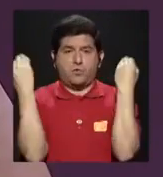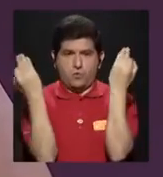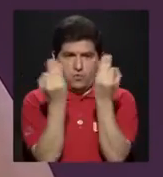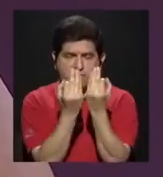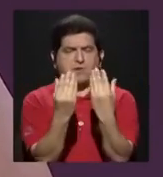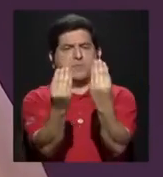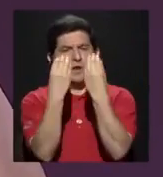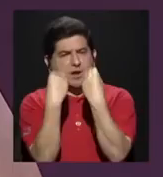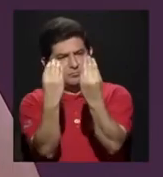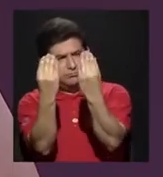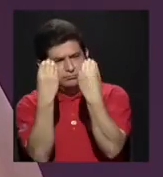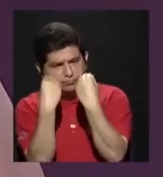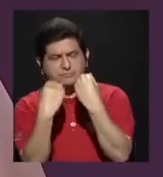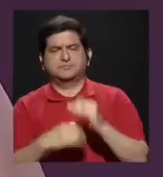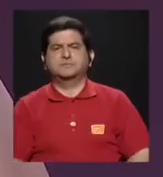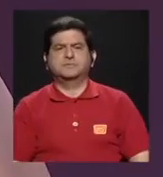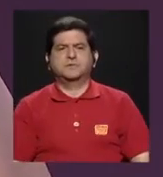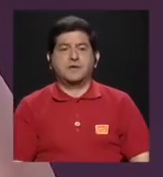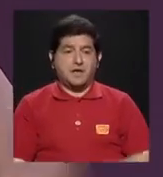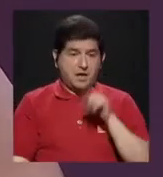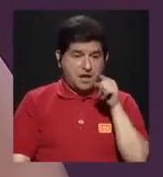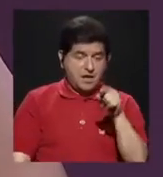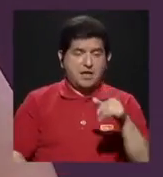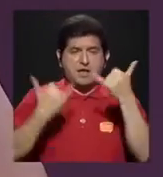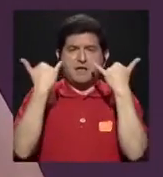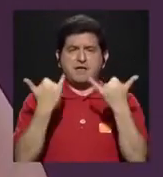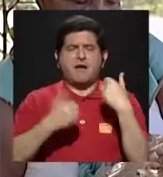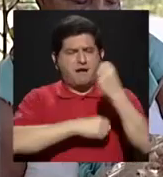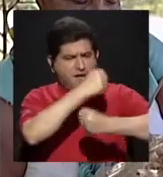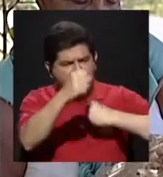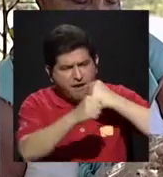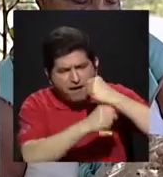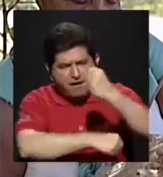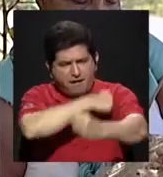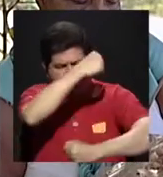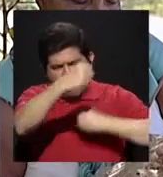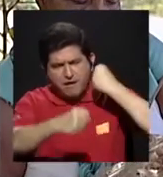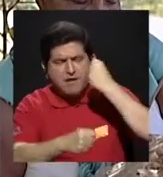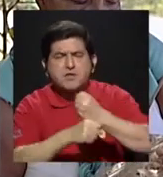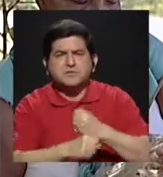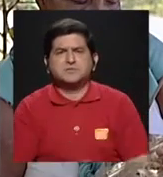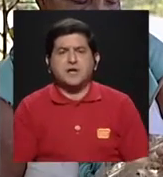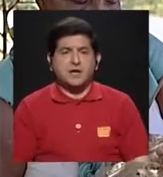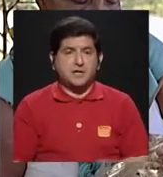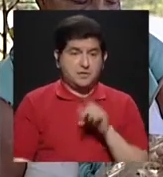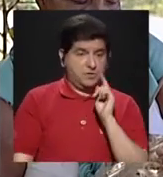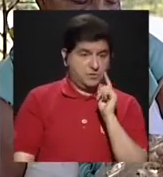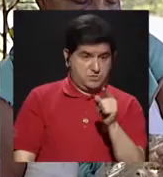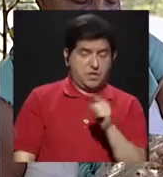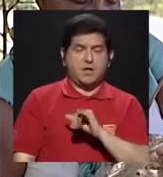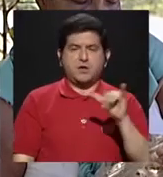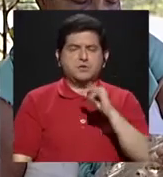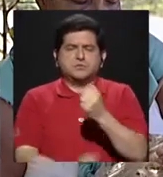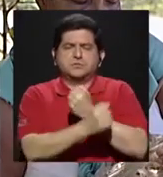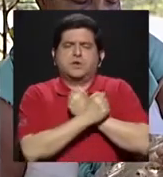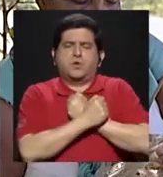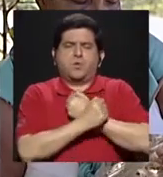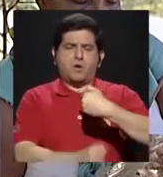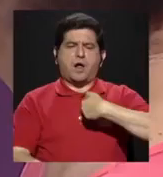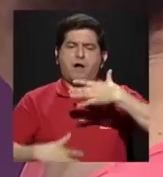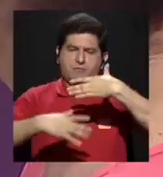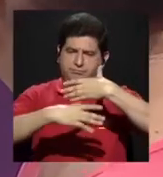lo ha inculcado y que ha durado, que lo han hecho durante años. Y lo han hecho con más o con el mismo amor que uno lo